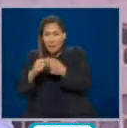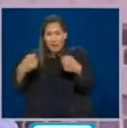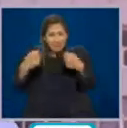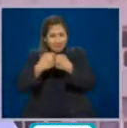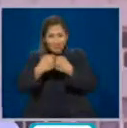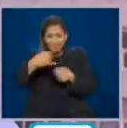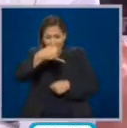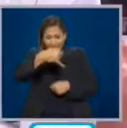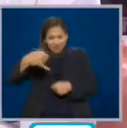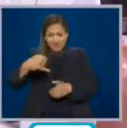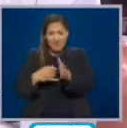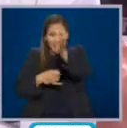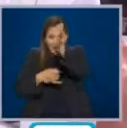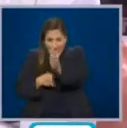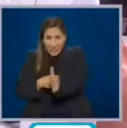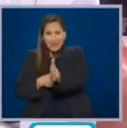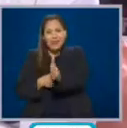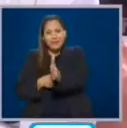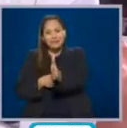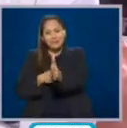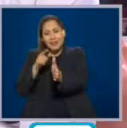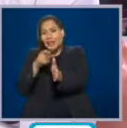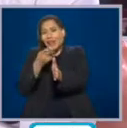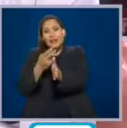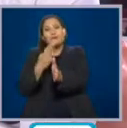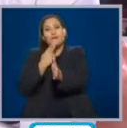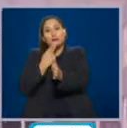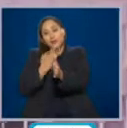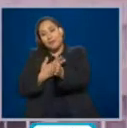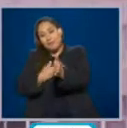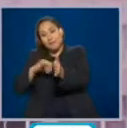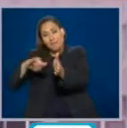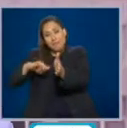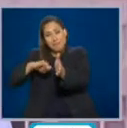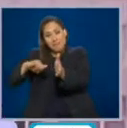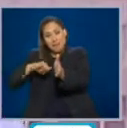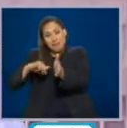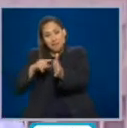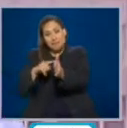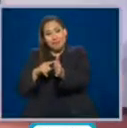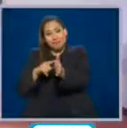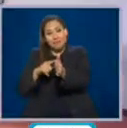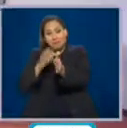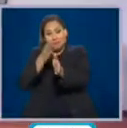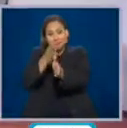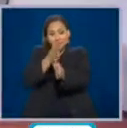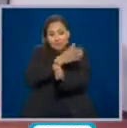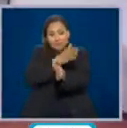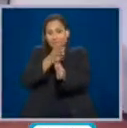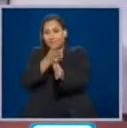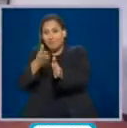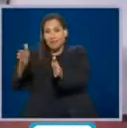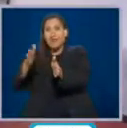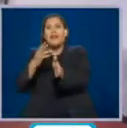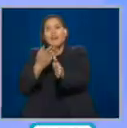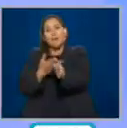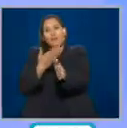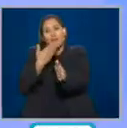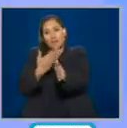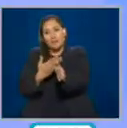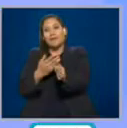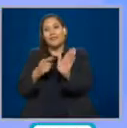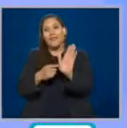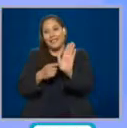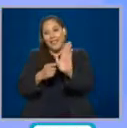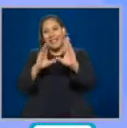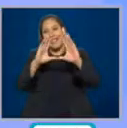es precisamente el límite lo que funciona ahí. Y geográficamente funciona muy bien. O sea, es demostrarle a la gente lo que estabas